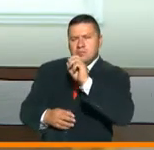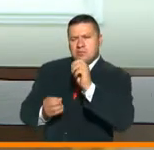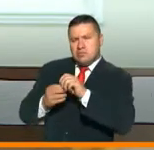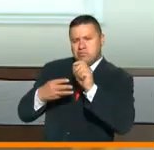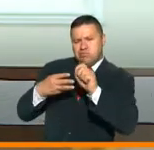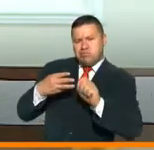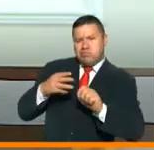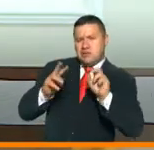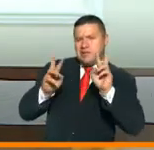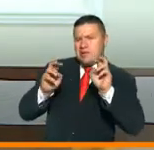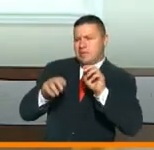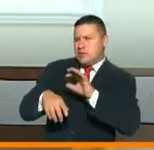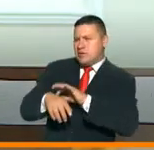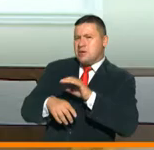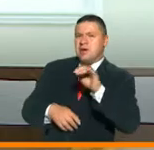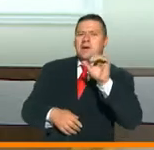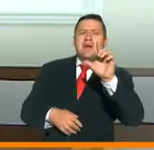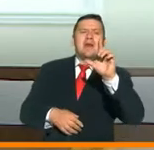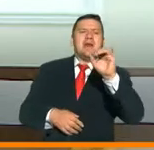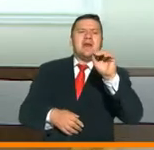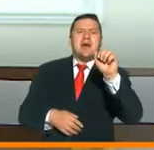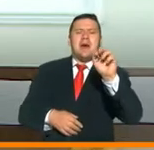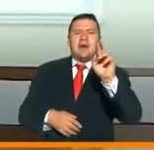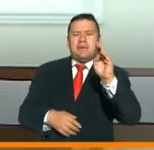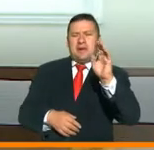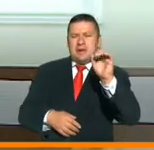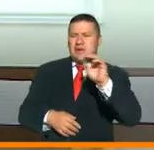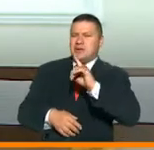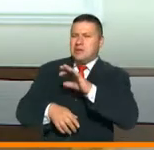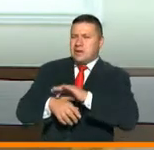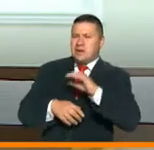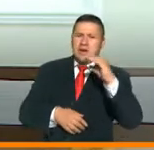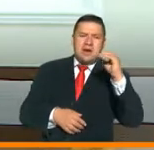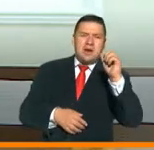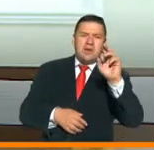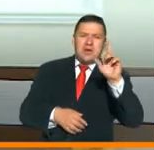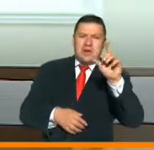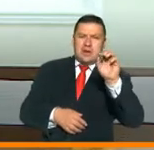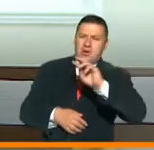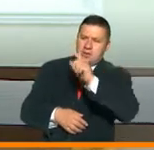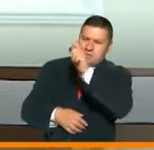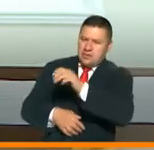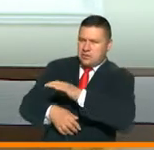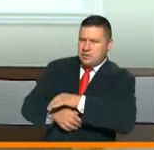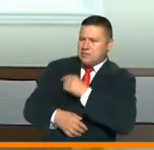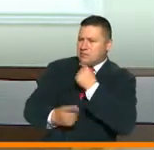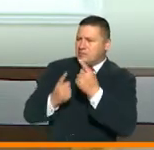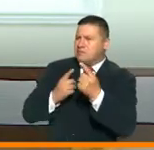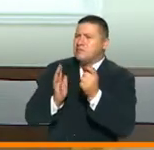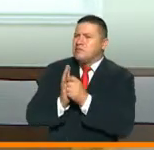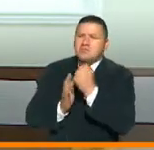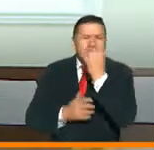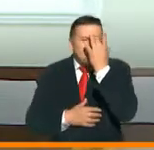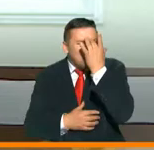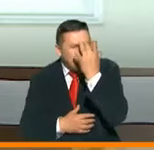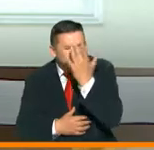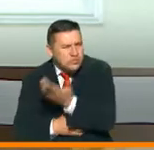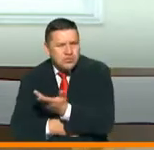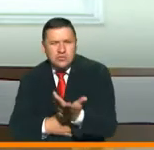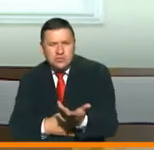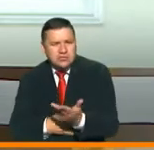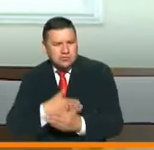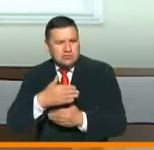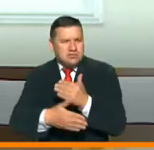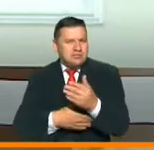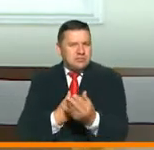vamos a abordar con usted, con la doctora Alina Arbeláez y la doctora Carolina Salgado, asociados con la niñez. Hablemos por un instante, ¿cómo sigue dándose